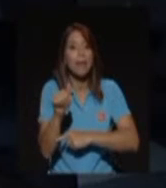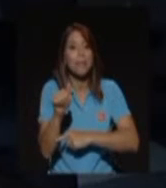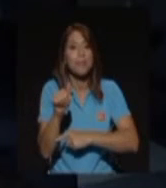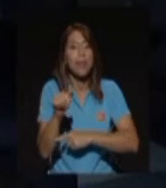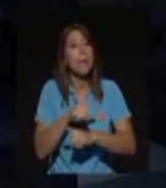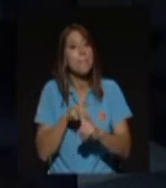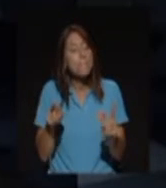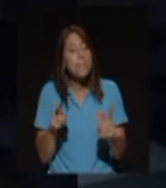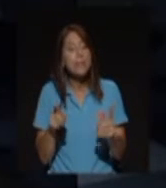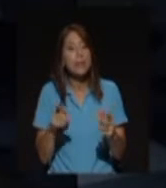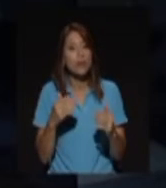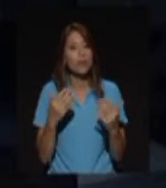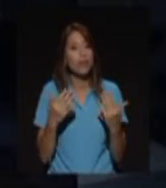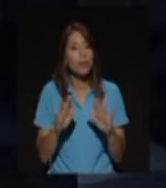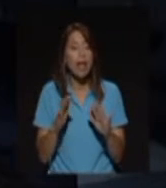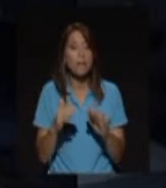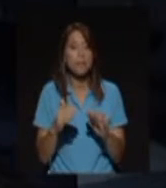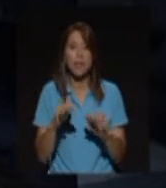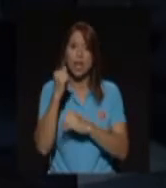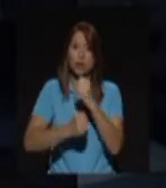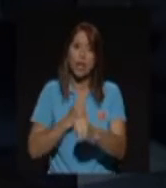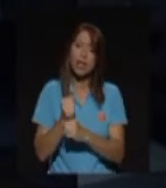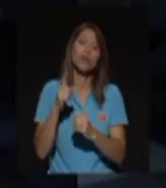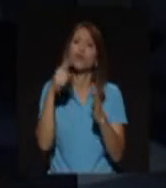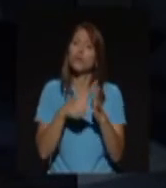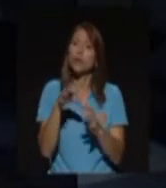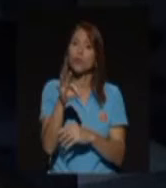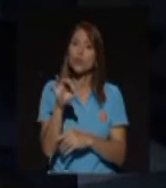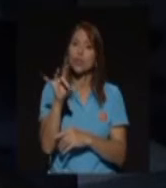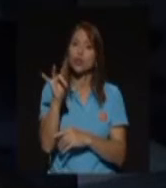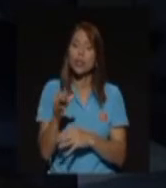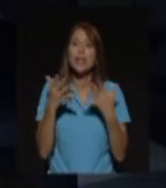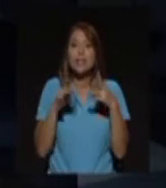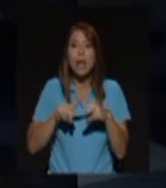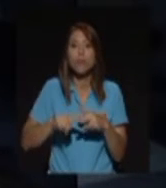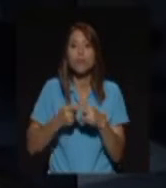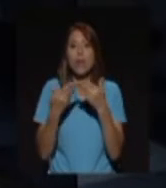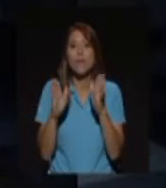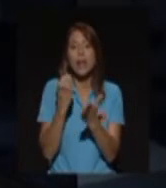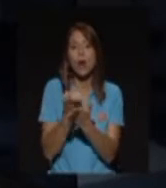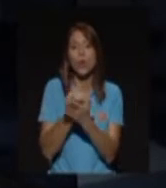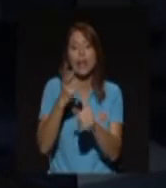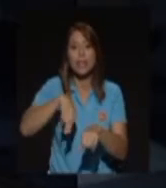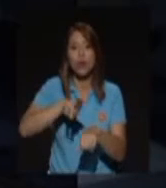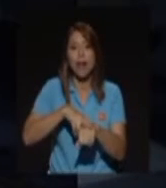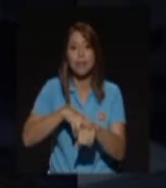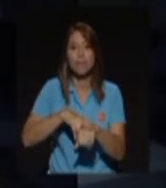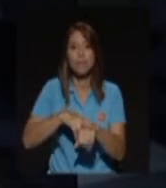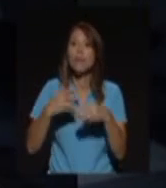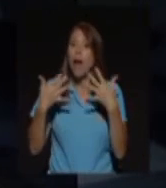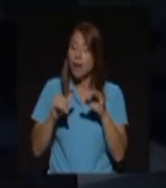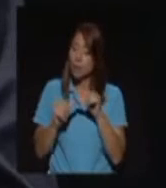pero quiero decir ya, después sobre todo en la década de los 80, comenzamos a abrir la economía nacional, mantuvimos la